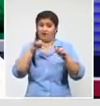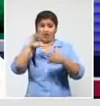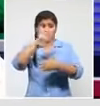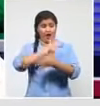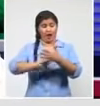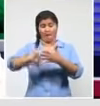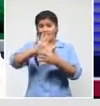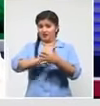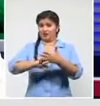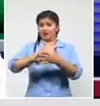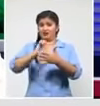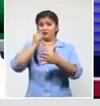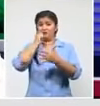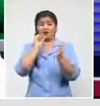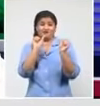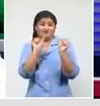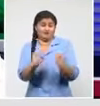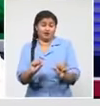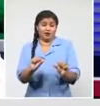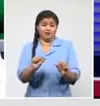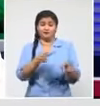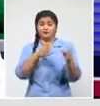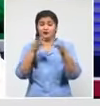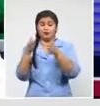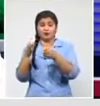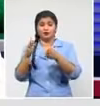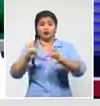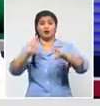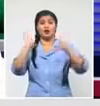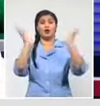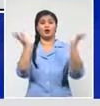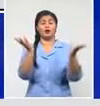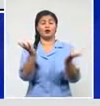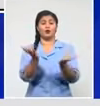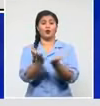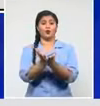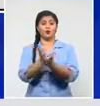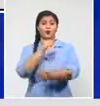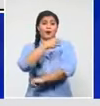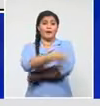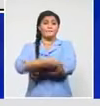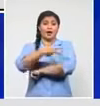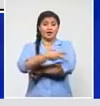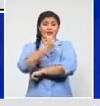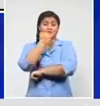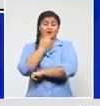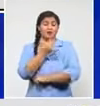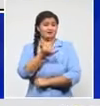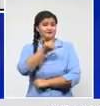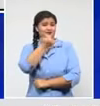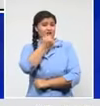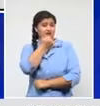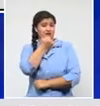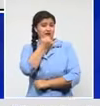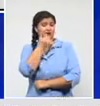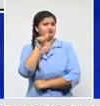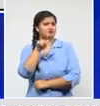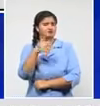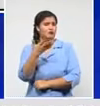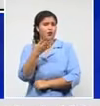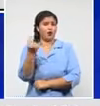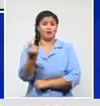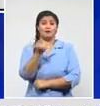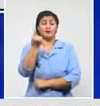el mundo, de los países más afectados, se mantienen los Estados Unidos de